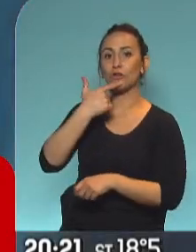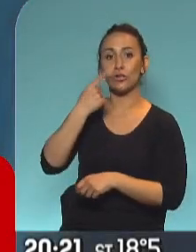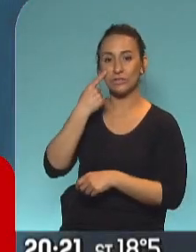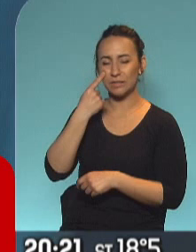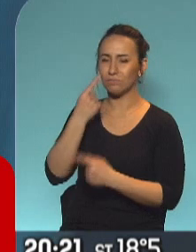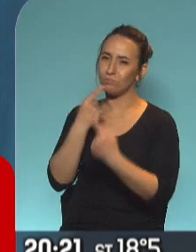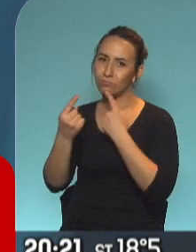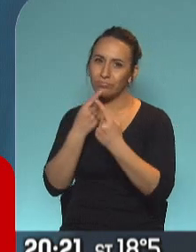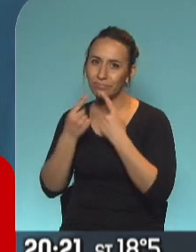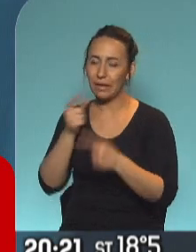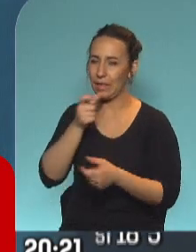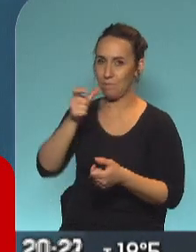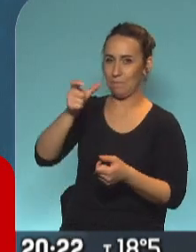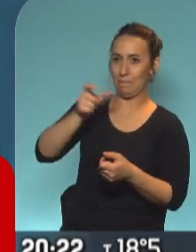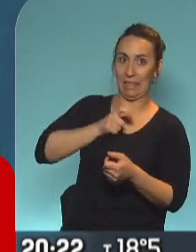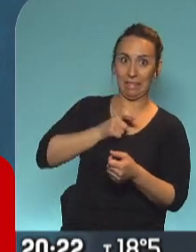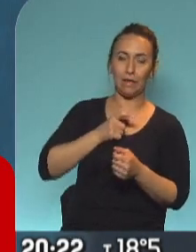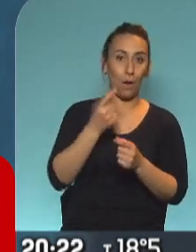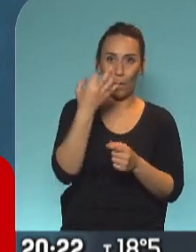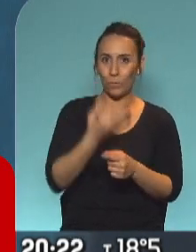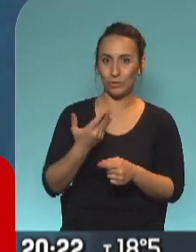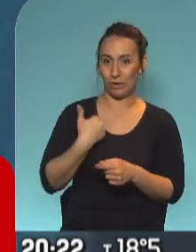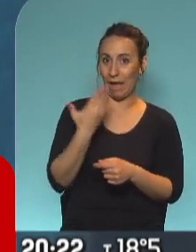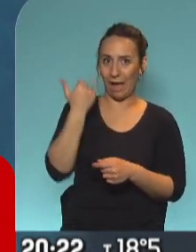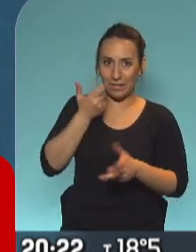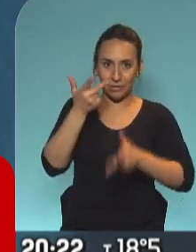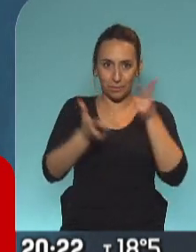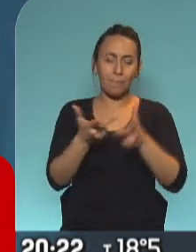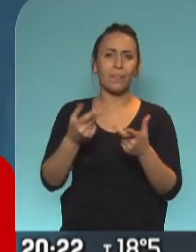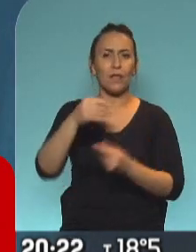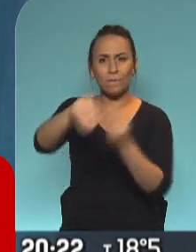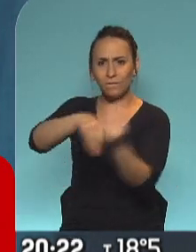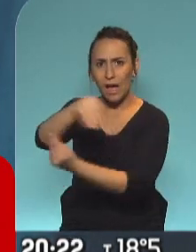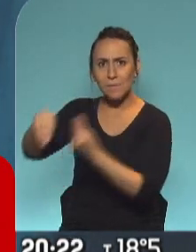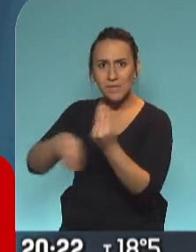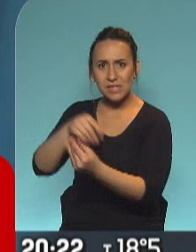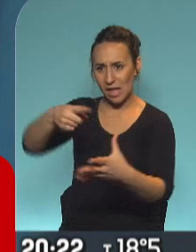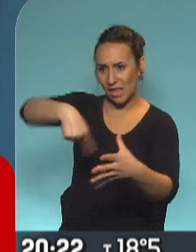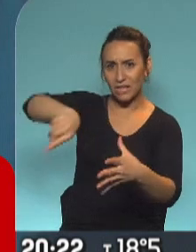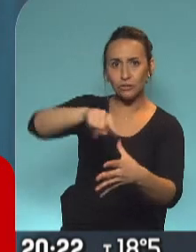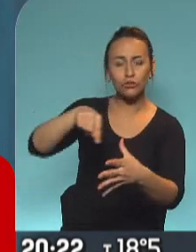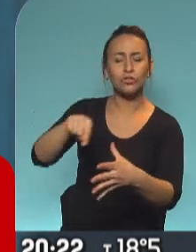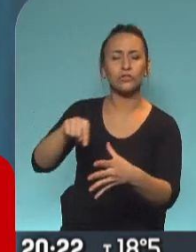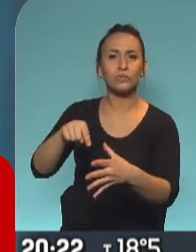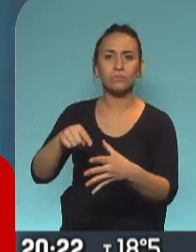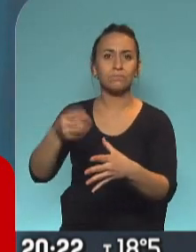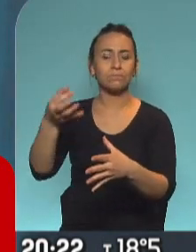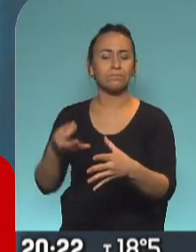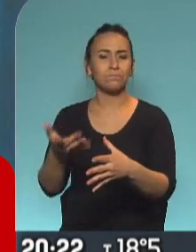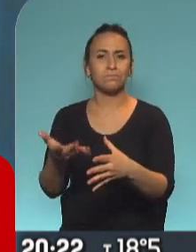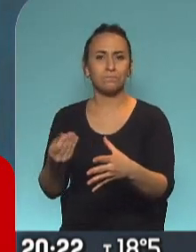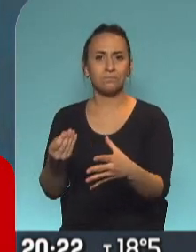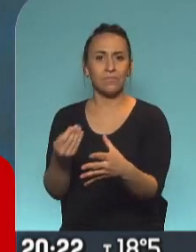Néstor, nos contestaba lo que te planteaba hace minutos nada más. ¿Por qué los familiares? En un ratito vamos a escuchar familiares, que obviamente aquí son